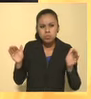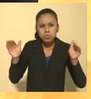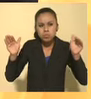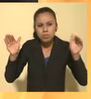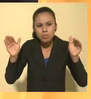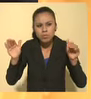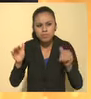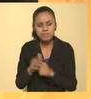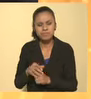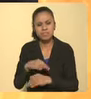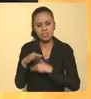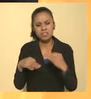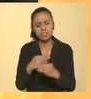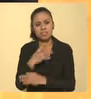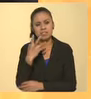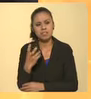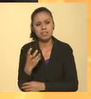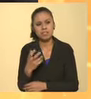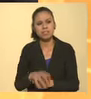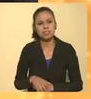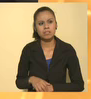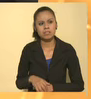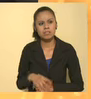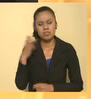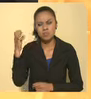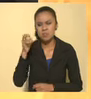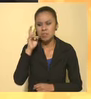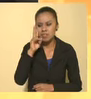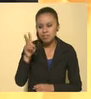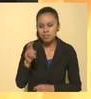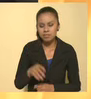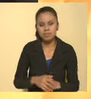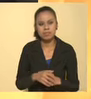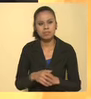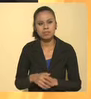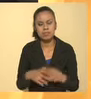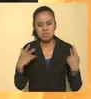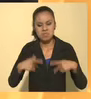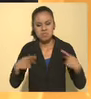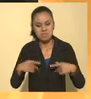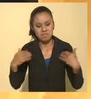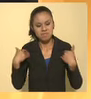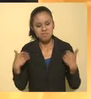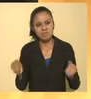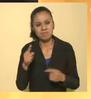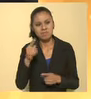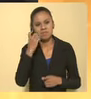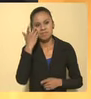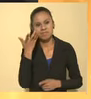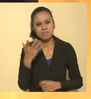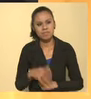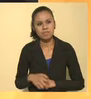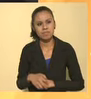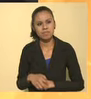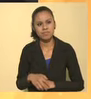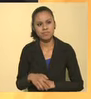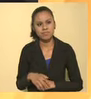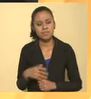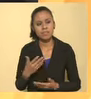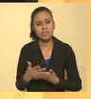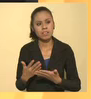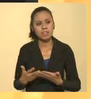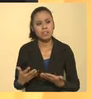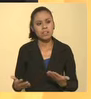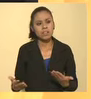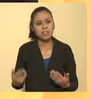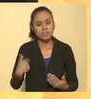las sensaciones que logras dar para que la gente como que entiende lo que tú quieres. Así es, y bueno, en esta ocasión estamos viendo,